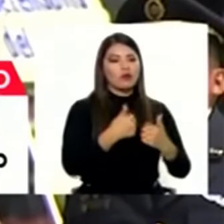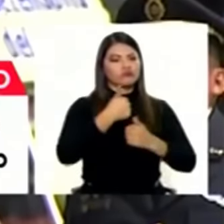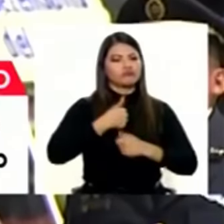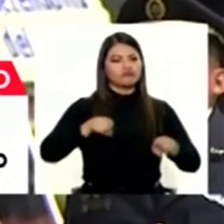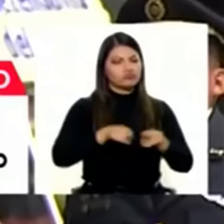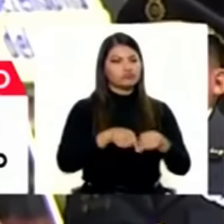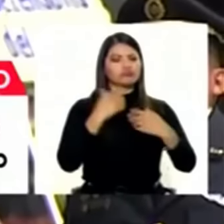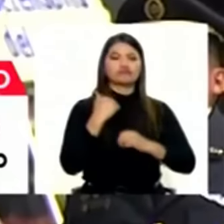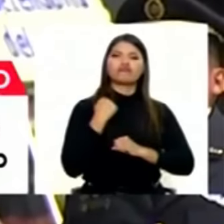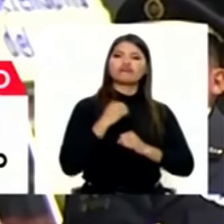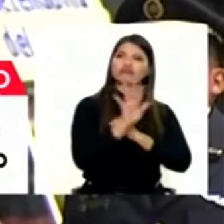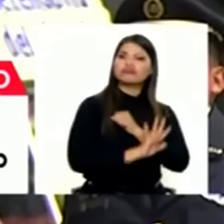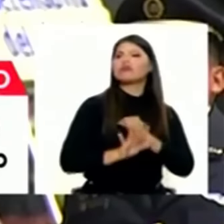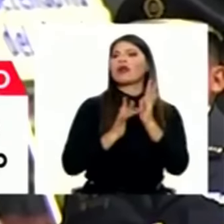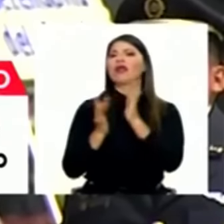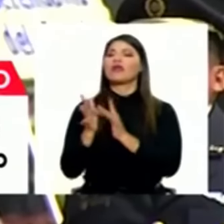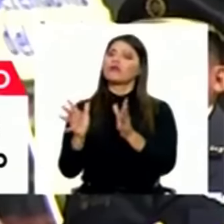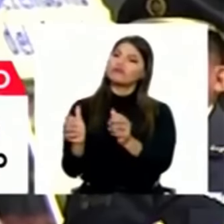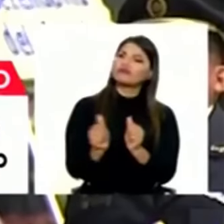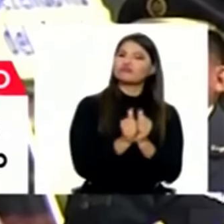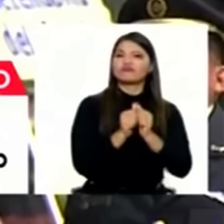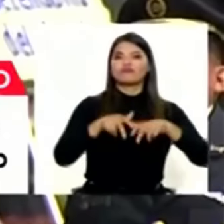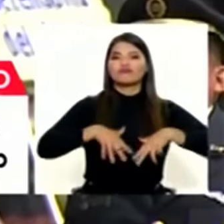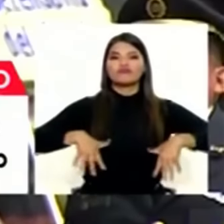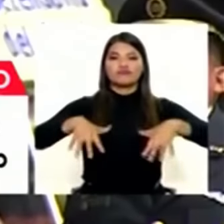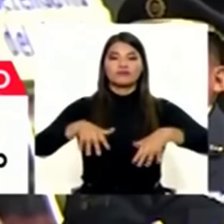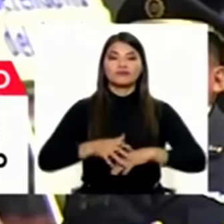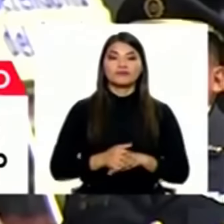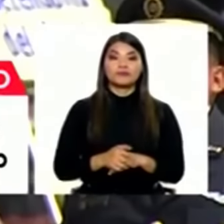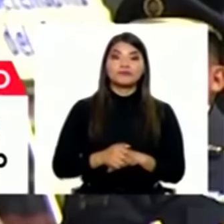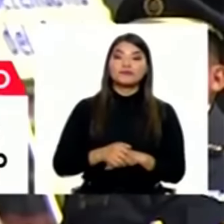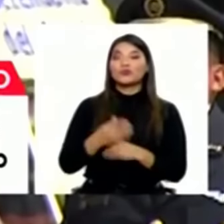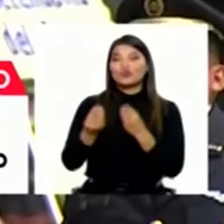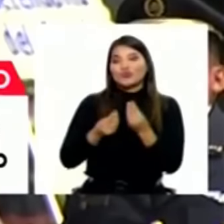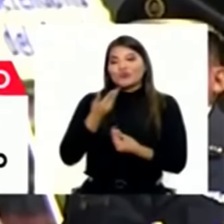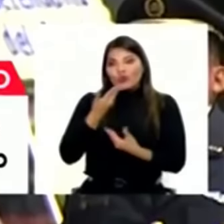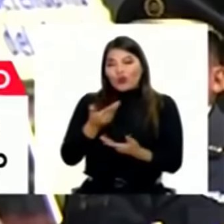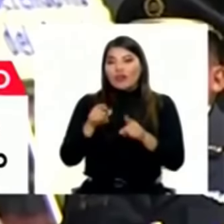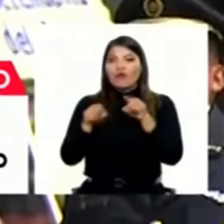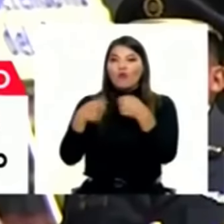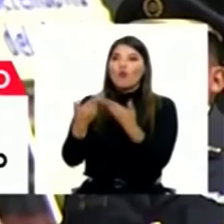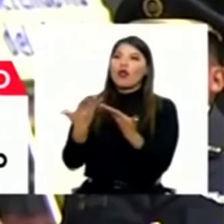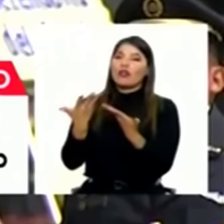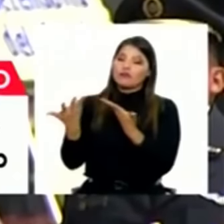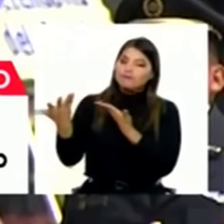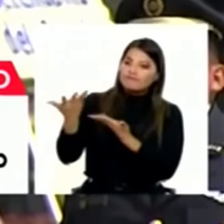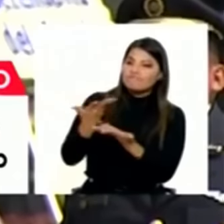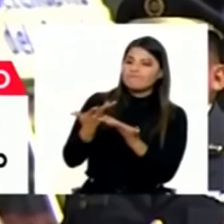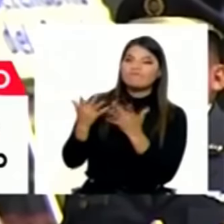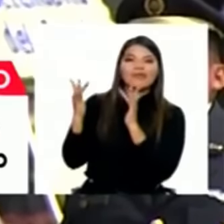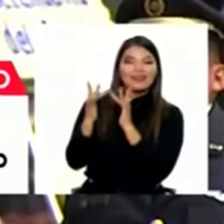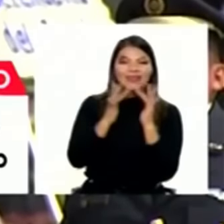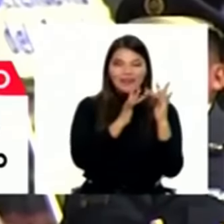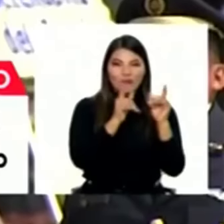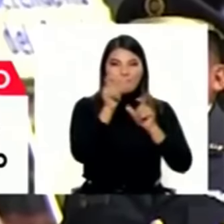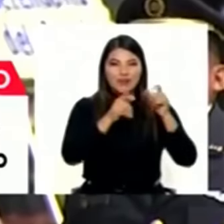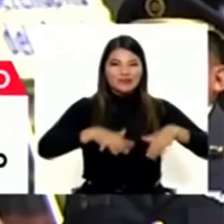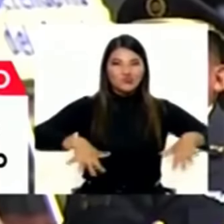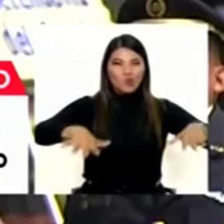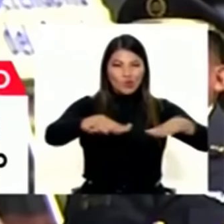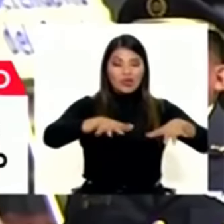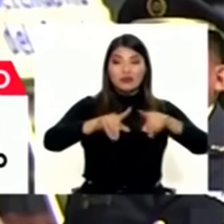Yo, cuando me refiero al tipo de relaciones entre integrantes